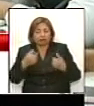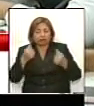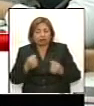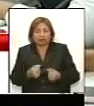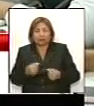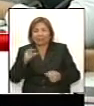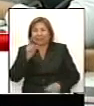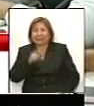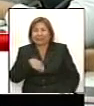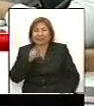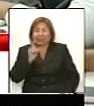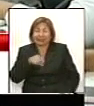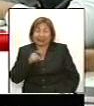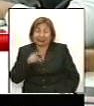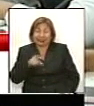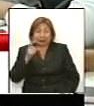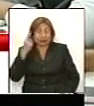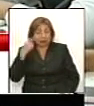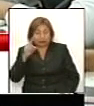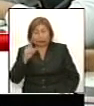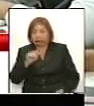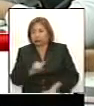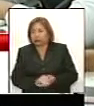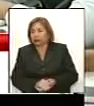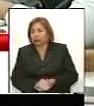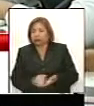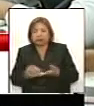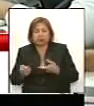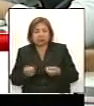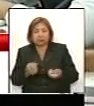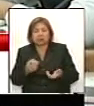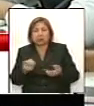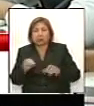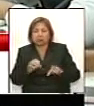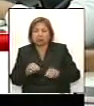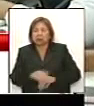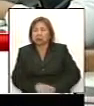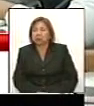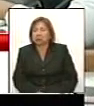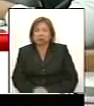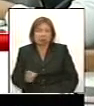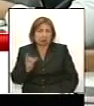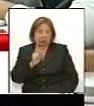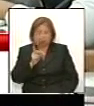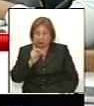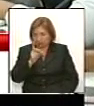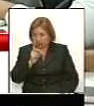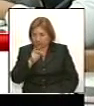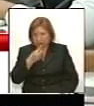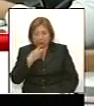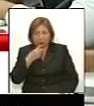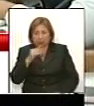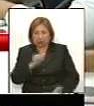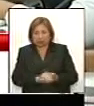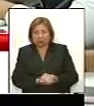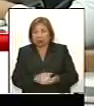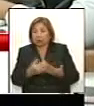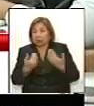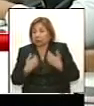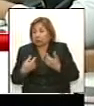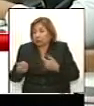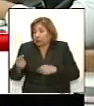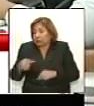medio necesario para el esclarecimiento del hecho. No es de que venga